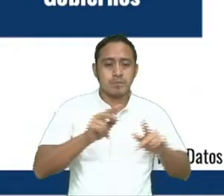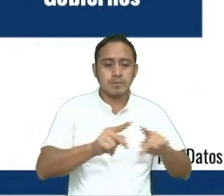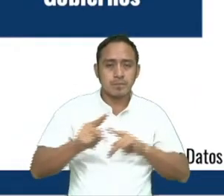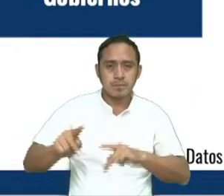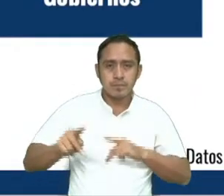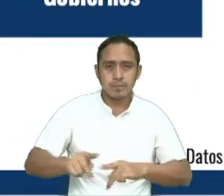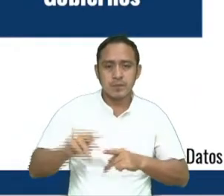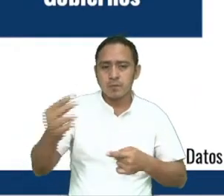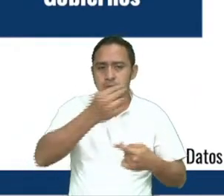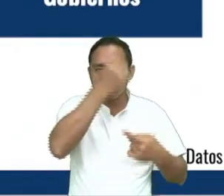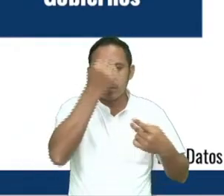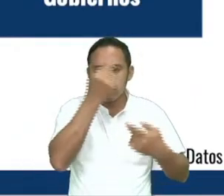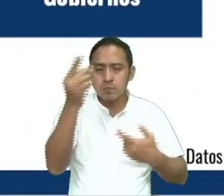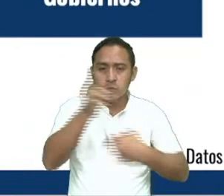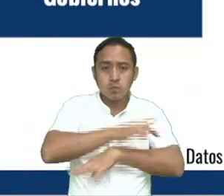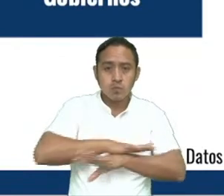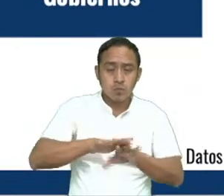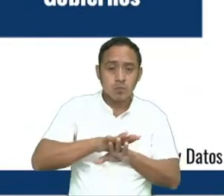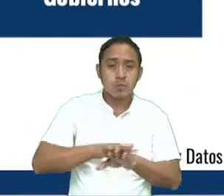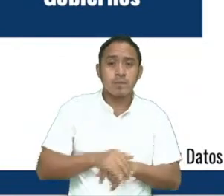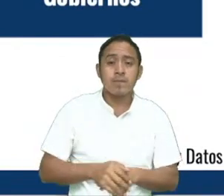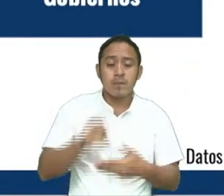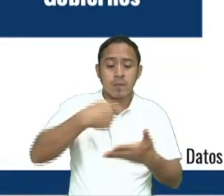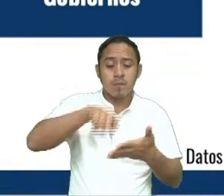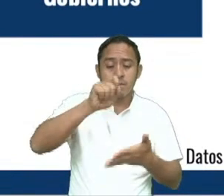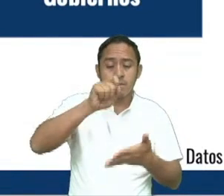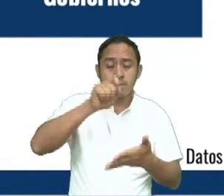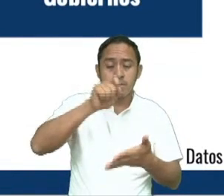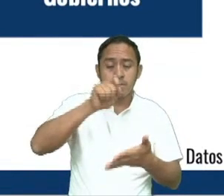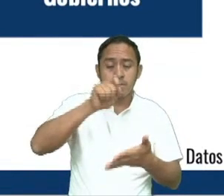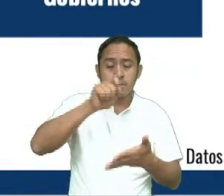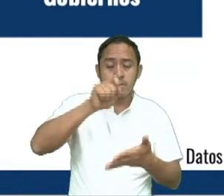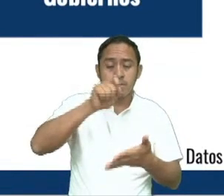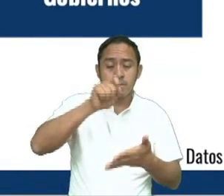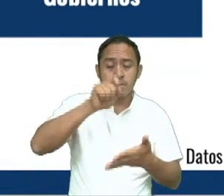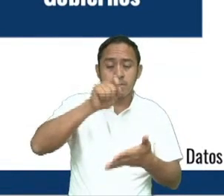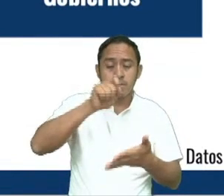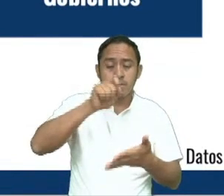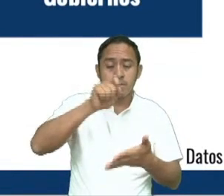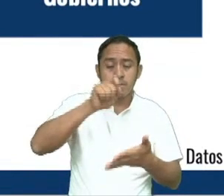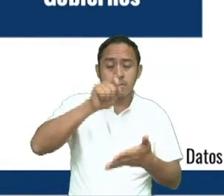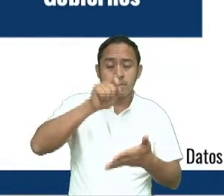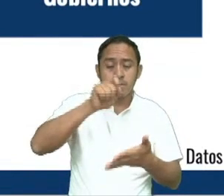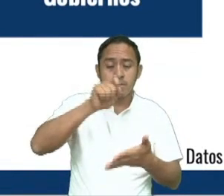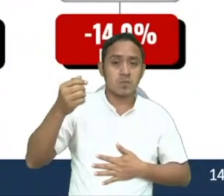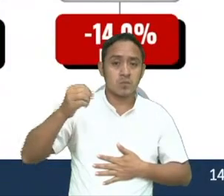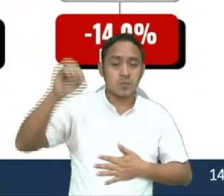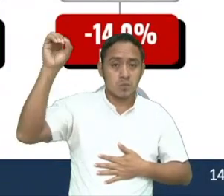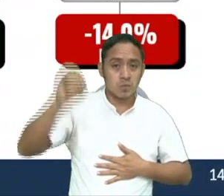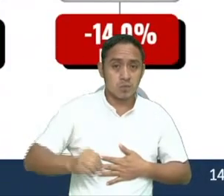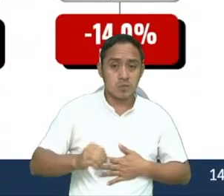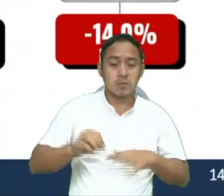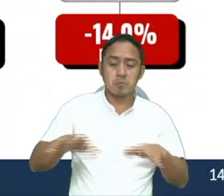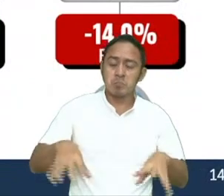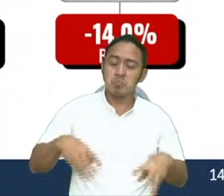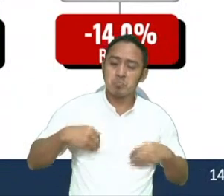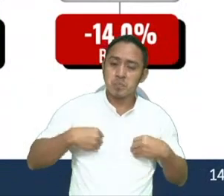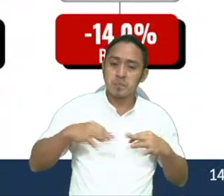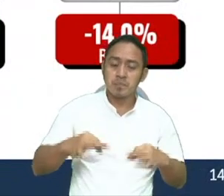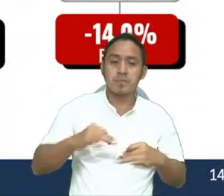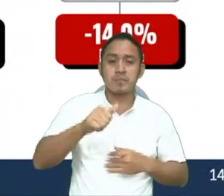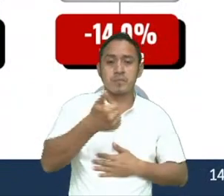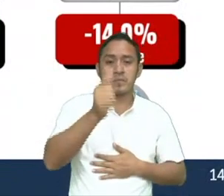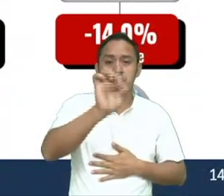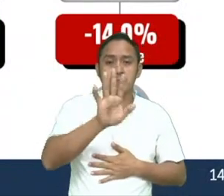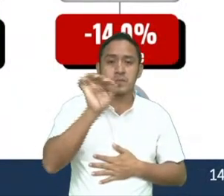La encuesta MIR Consultores ubicó a Daniel Ortega como el segundo mejor presidente del continente americano, después